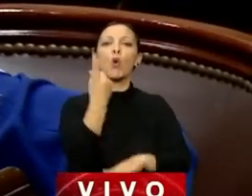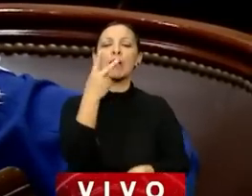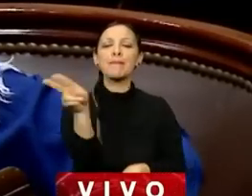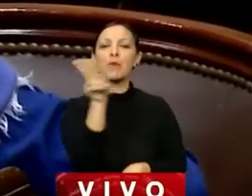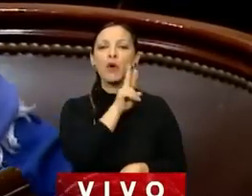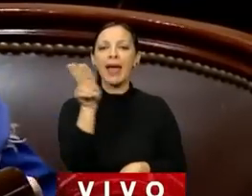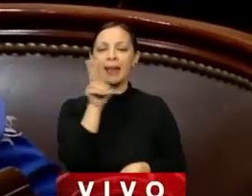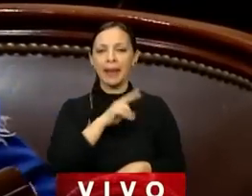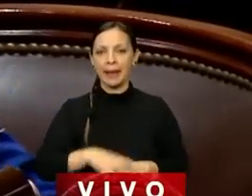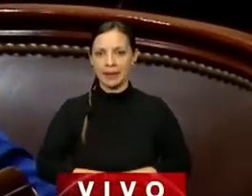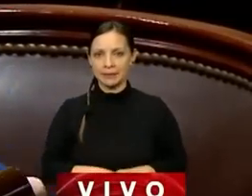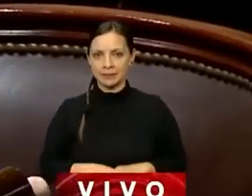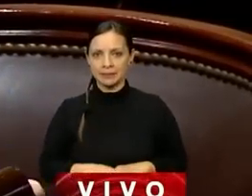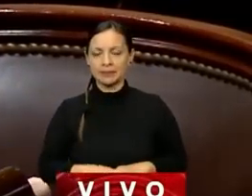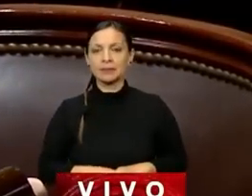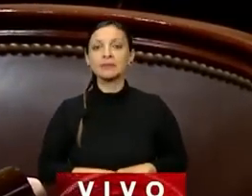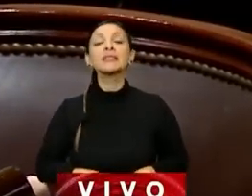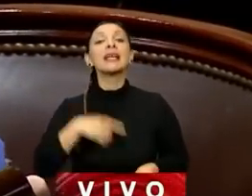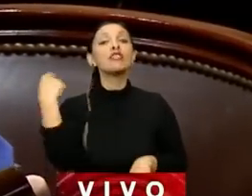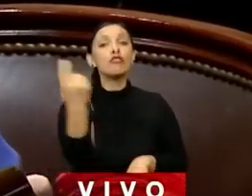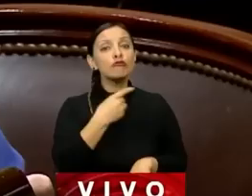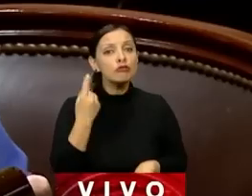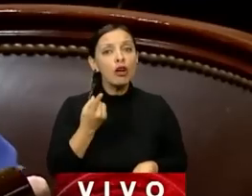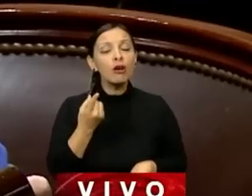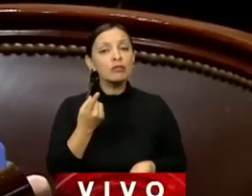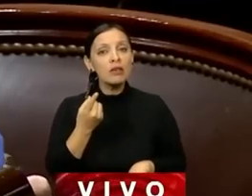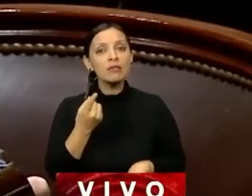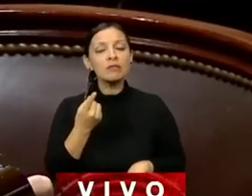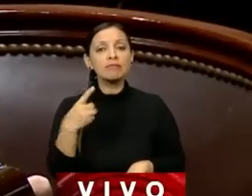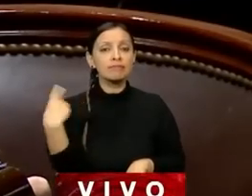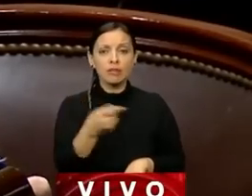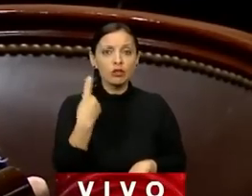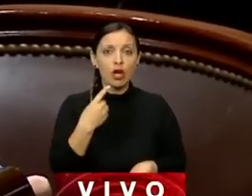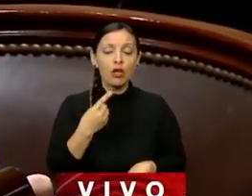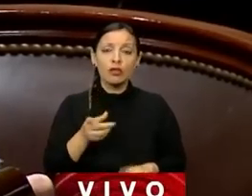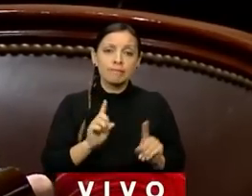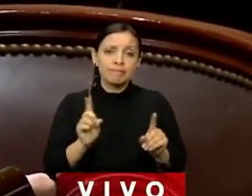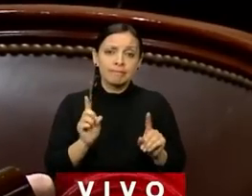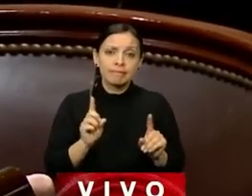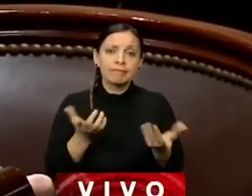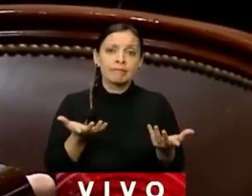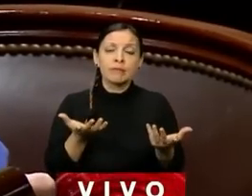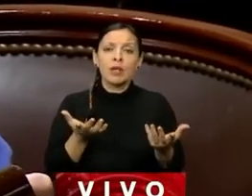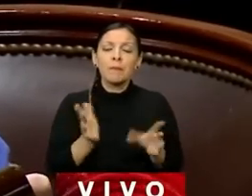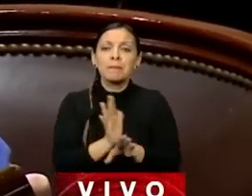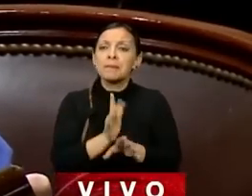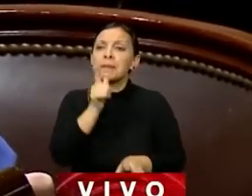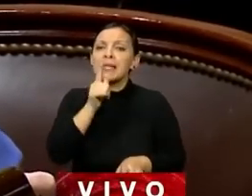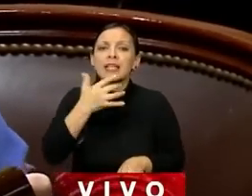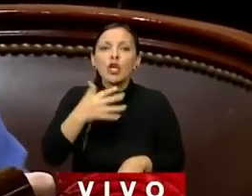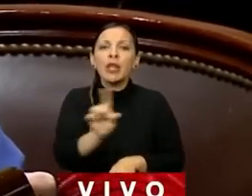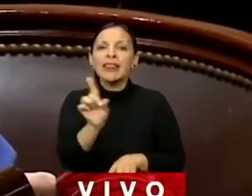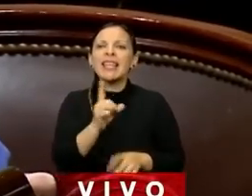mujer. Y no tuvimos ni tenemos la suerte de que se entienda la